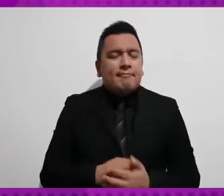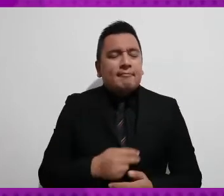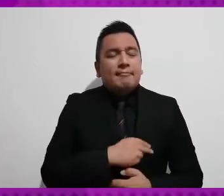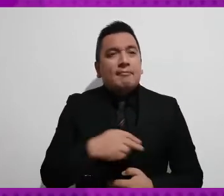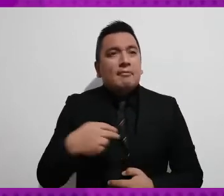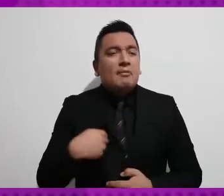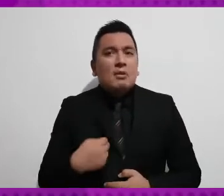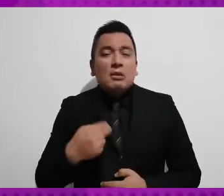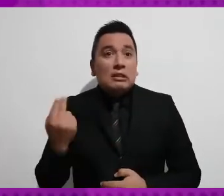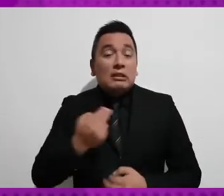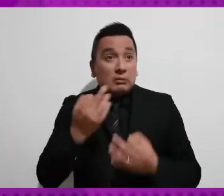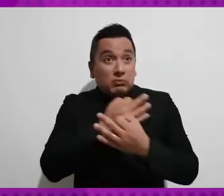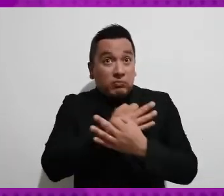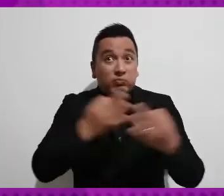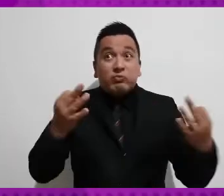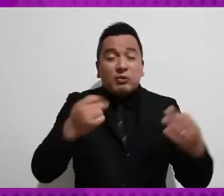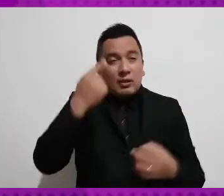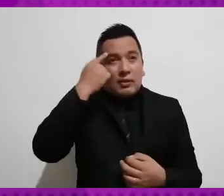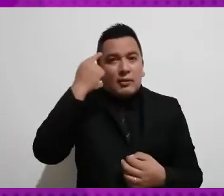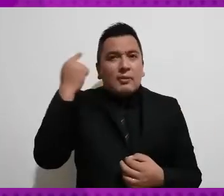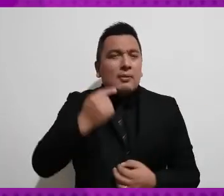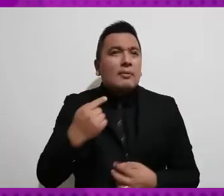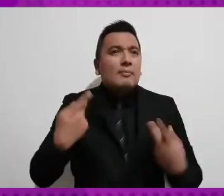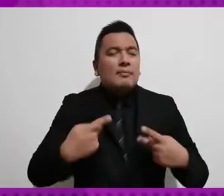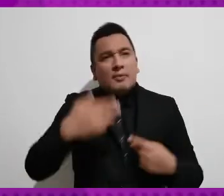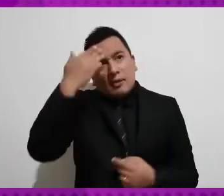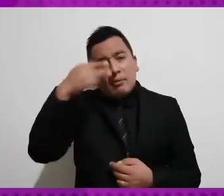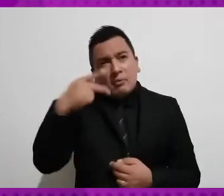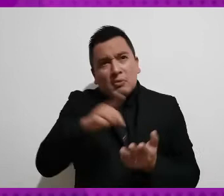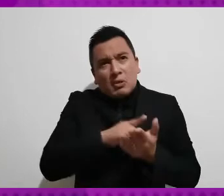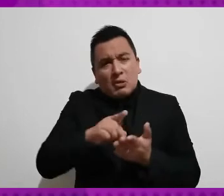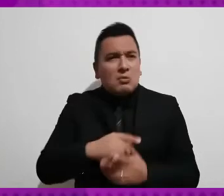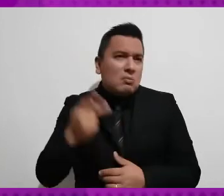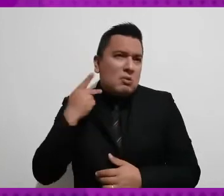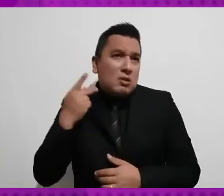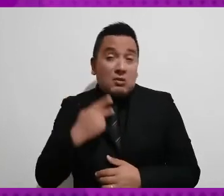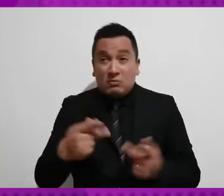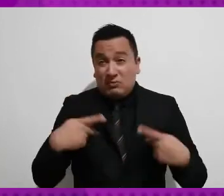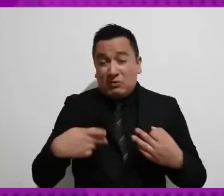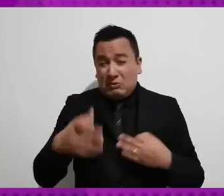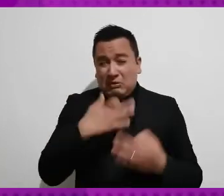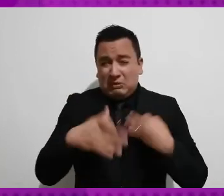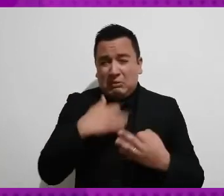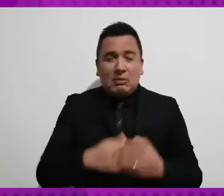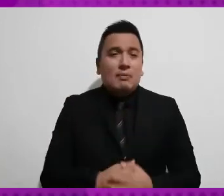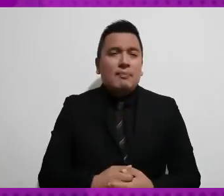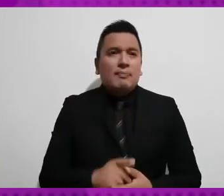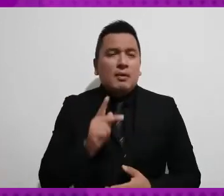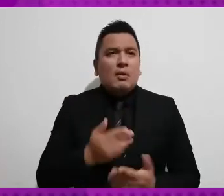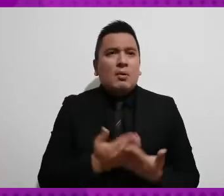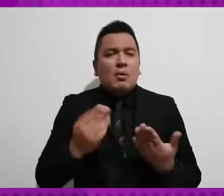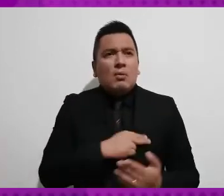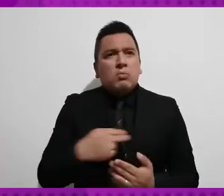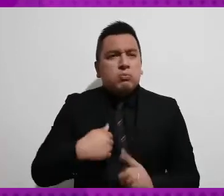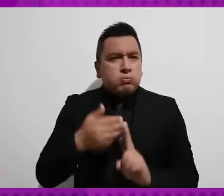estamos realizando para garantizar el libre ejercicio de los derechos políticos electorales de todos los ciudadanos. Y en este caso, y el